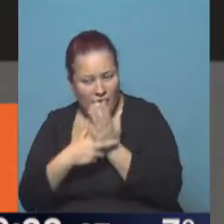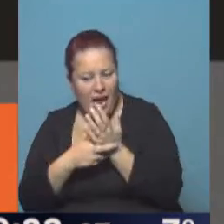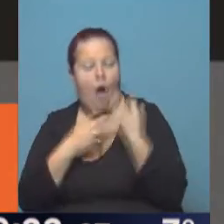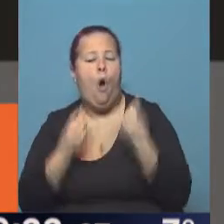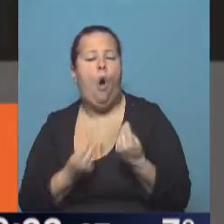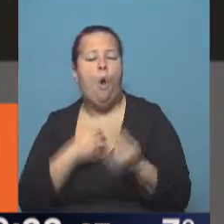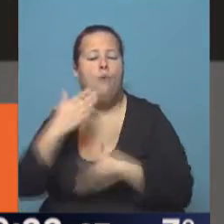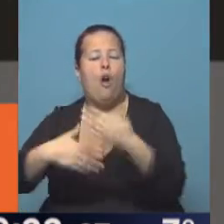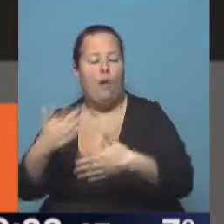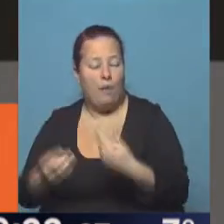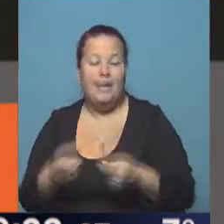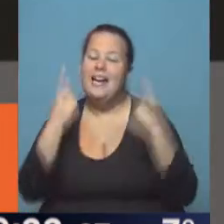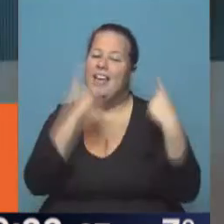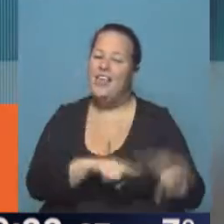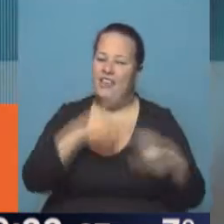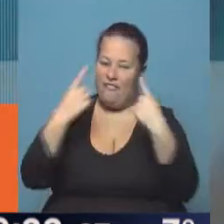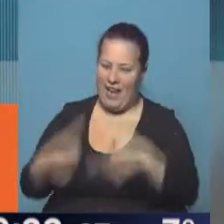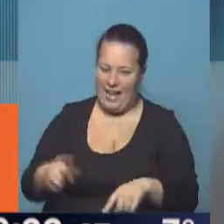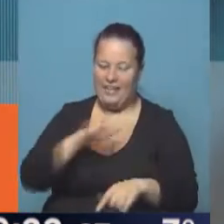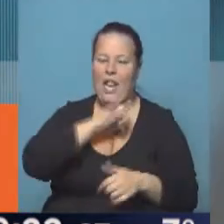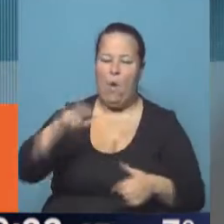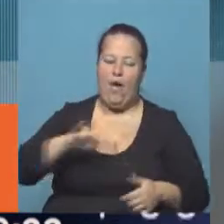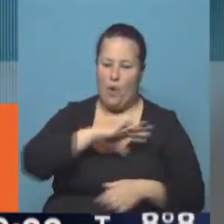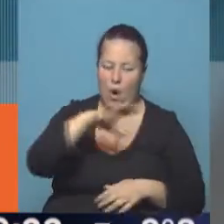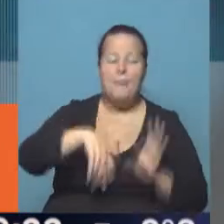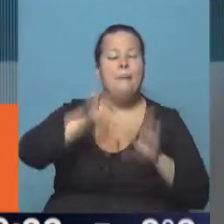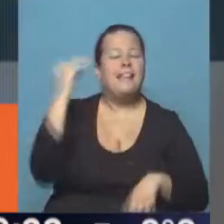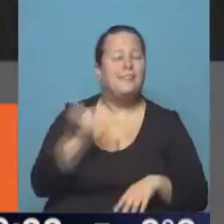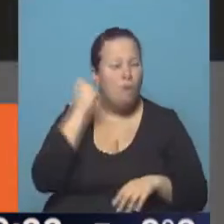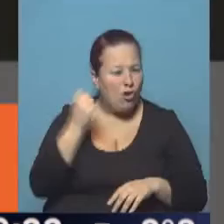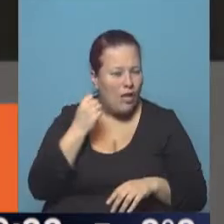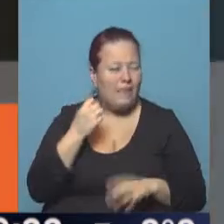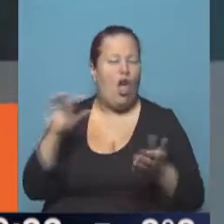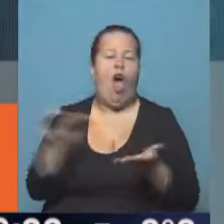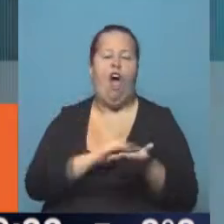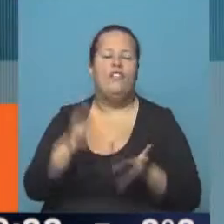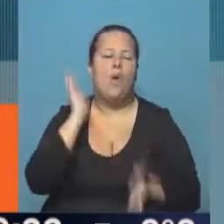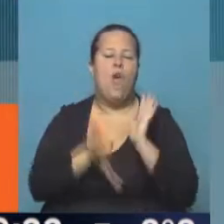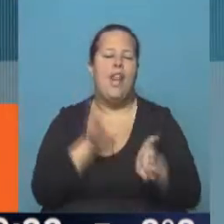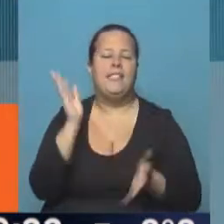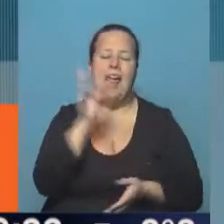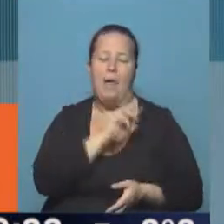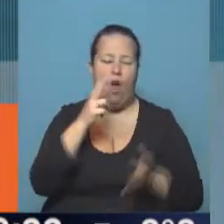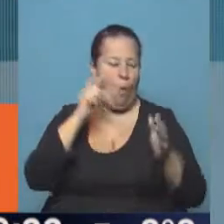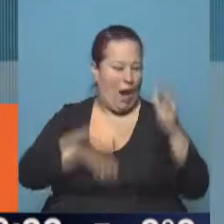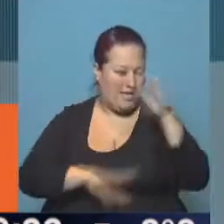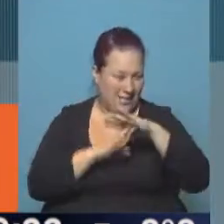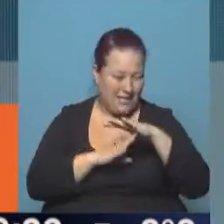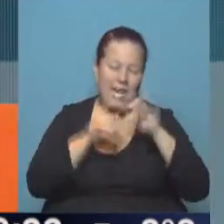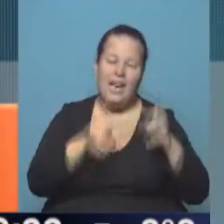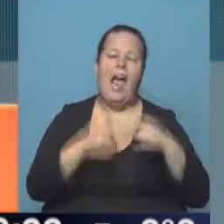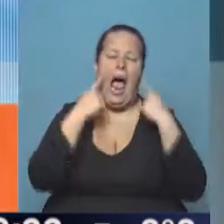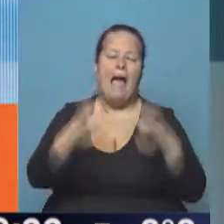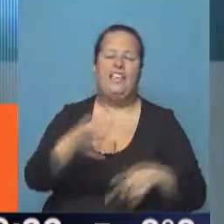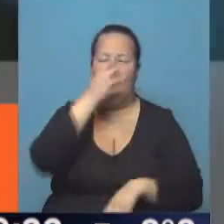cómo es el proceso? Hay diferentes bocas de denuncias. La más importante realmente es la Oficina de Violencia Doméstica de la Corte, que atiende